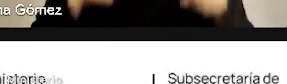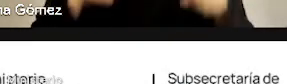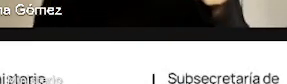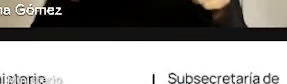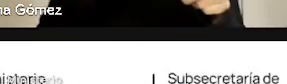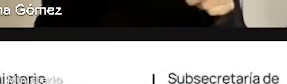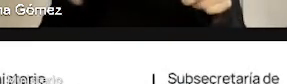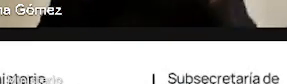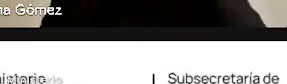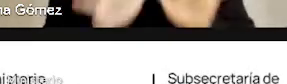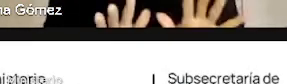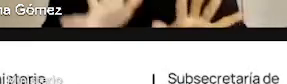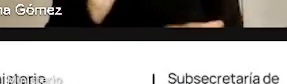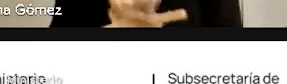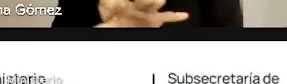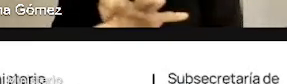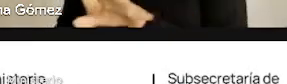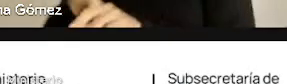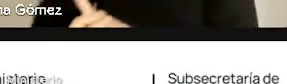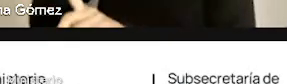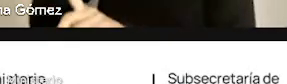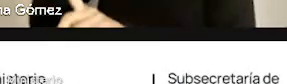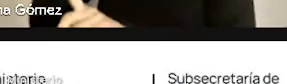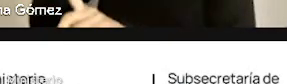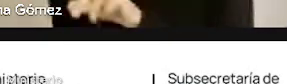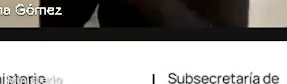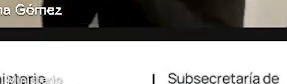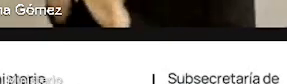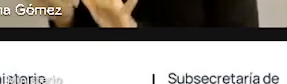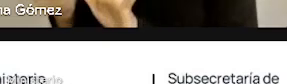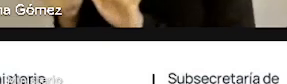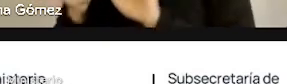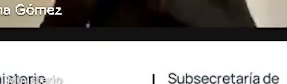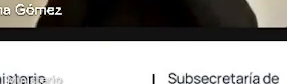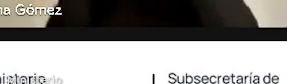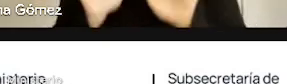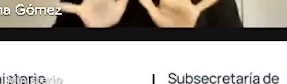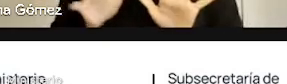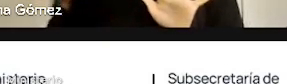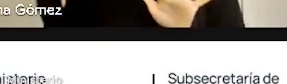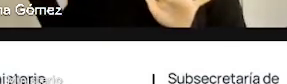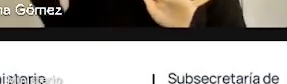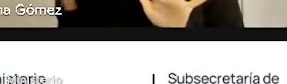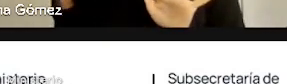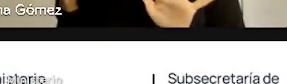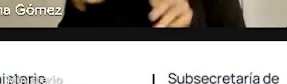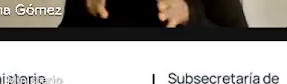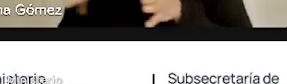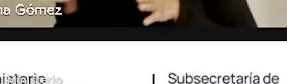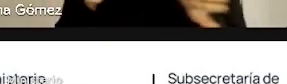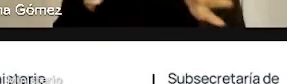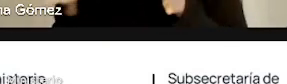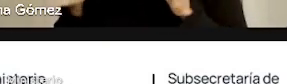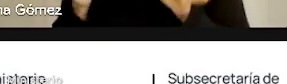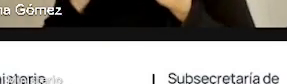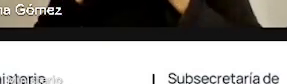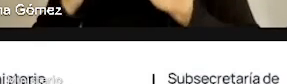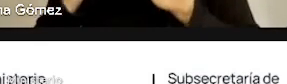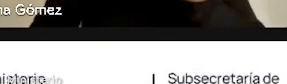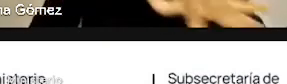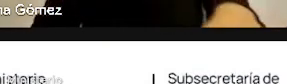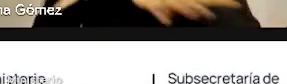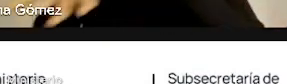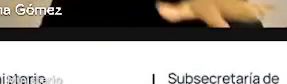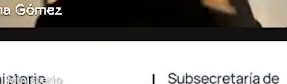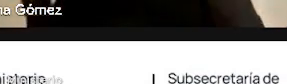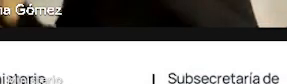mañana, esto del uso en sí del vocabulario en diferentes situaciones, cómo irlo trabajando.